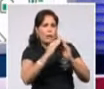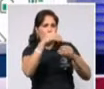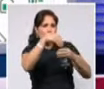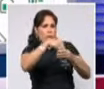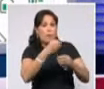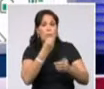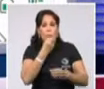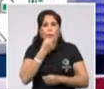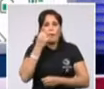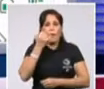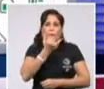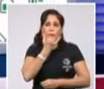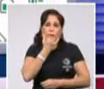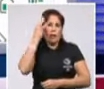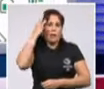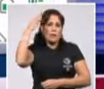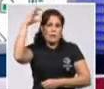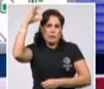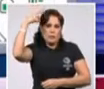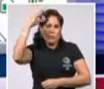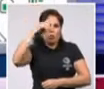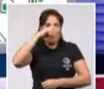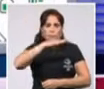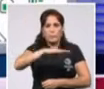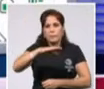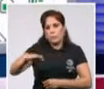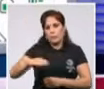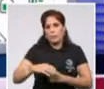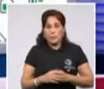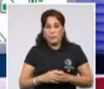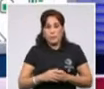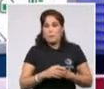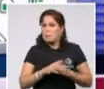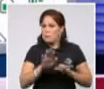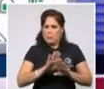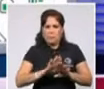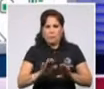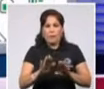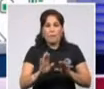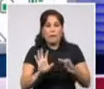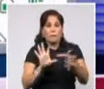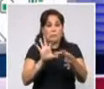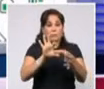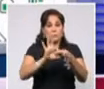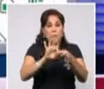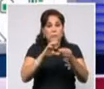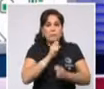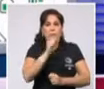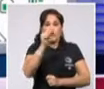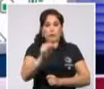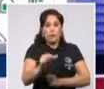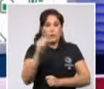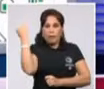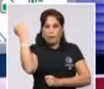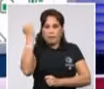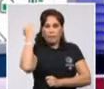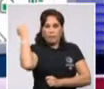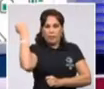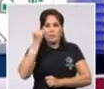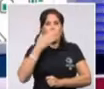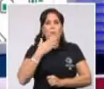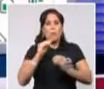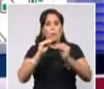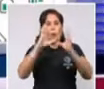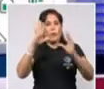afectar psicológicamente a los más pequeños de casa. Ya tenemos contacto con el Centro de Prensa Internacional, así que los buenos días